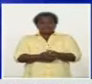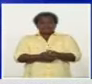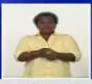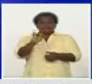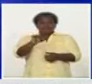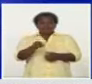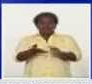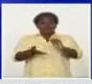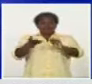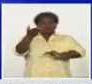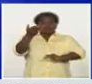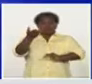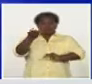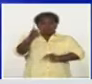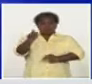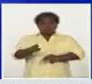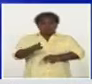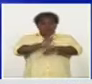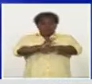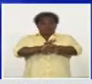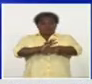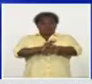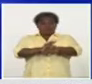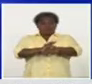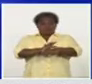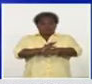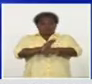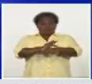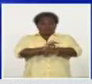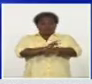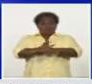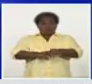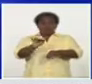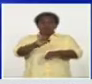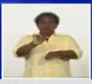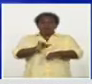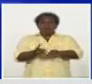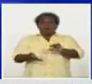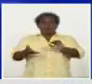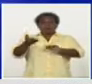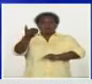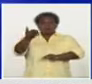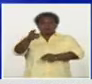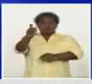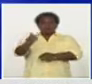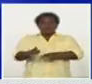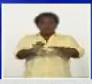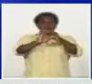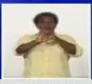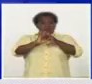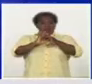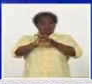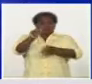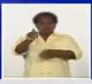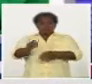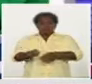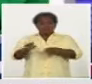los casos y pues como es natural se incrementan los pacientes graves, los pacientes